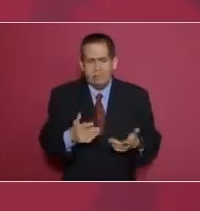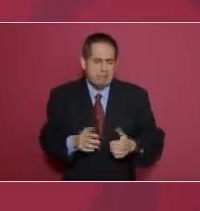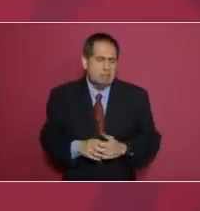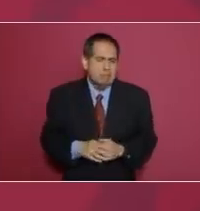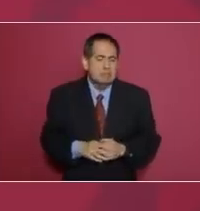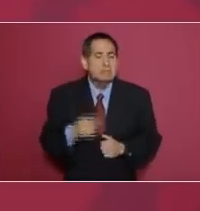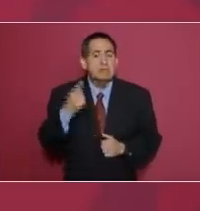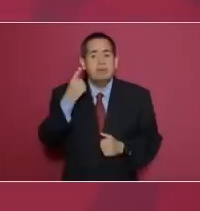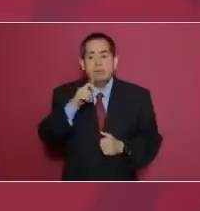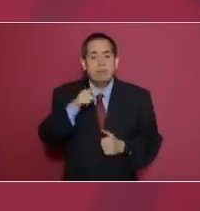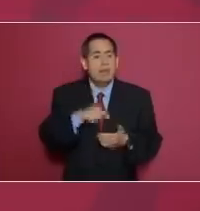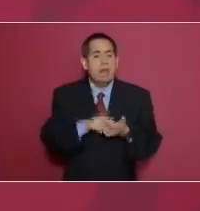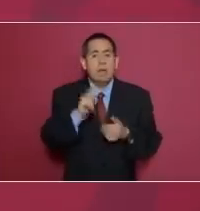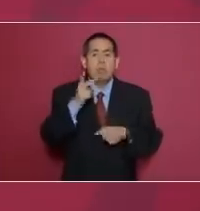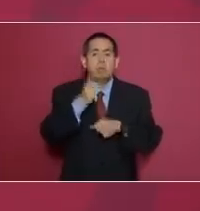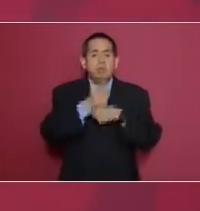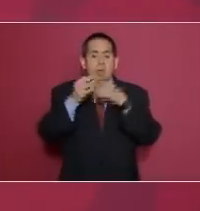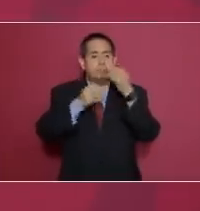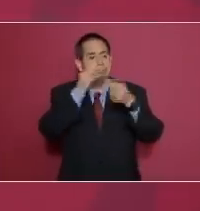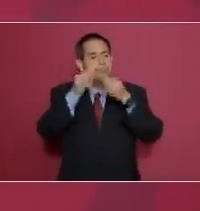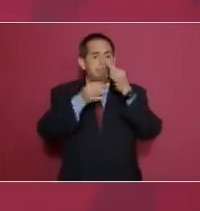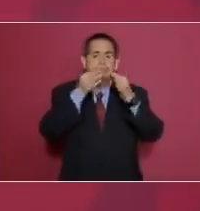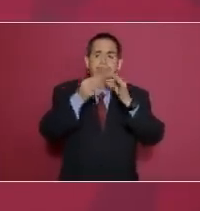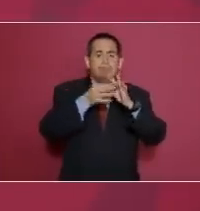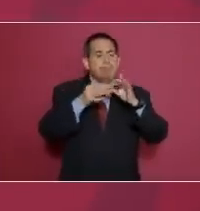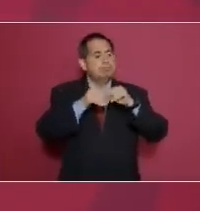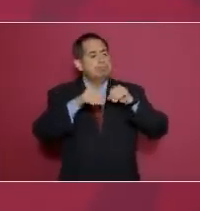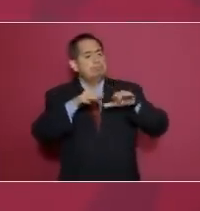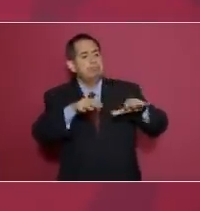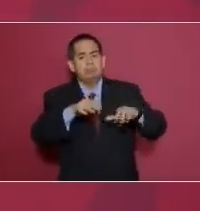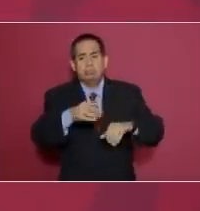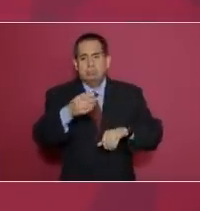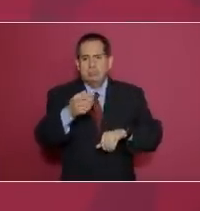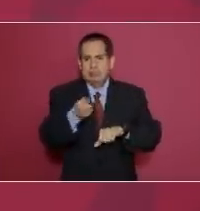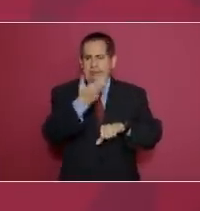para la publicidad en la Secretaría